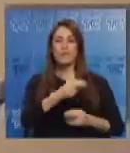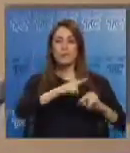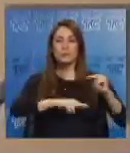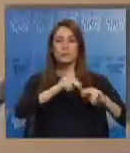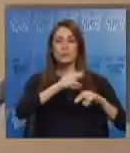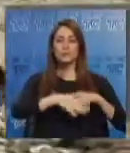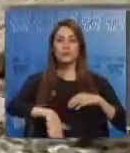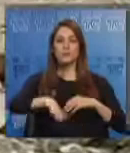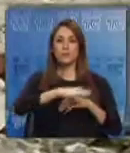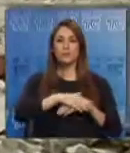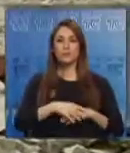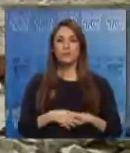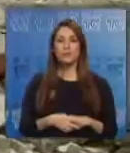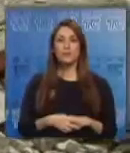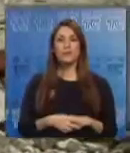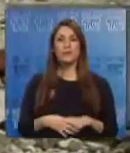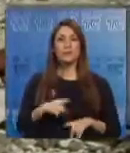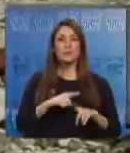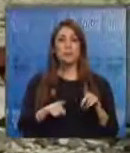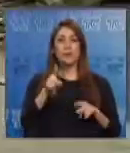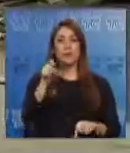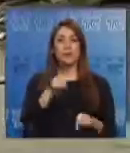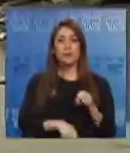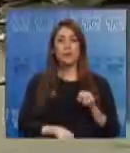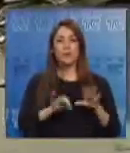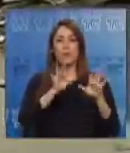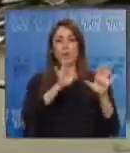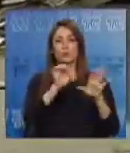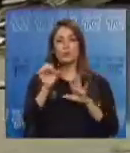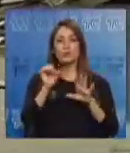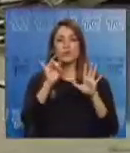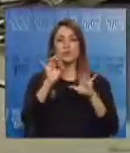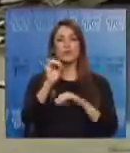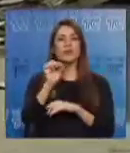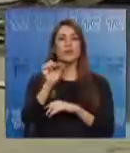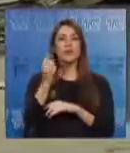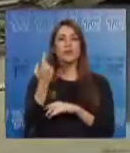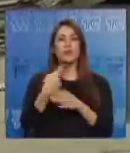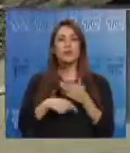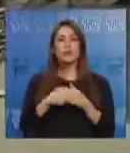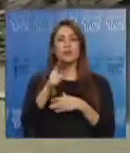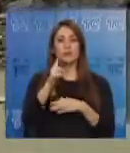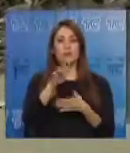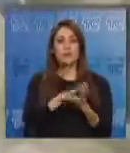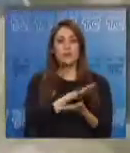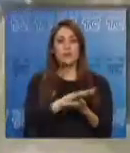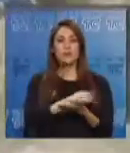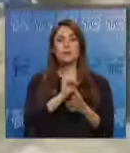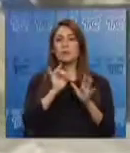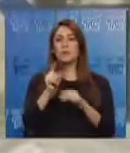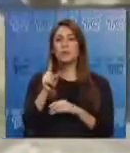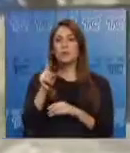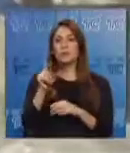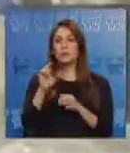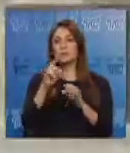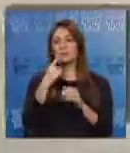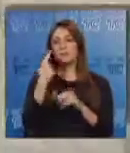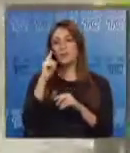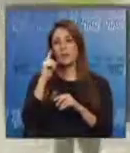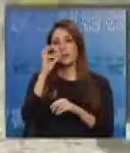zonas afectadas. Entre los daños se incluyen 875 escuelas y 51 centros médicos, así como unos